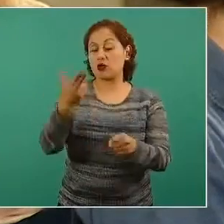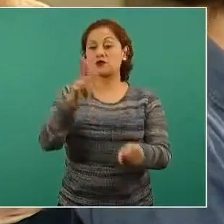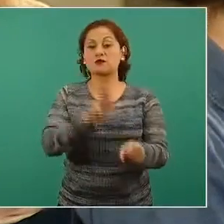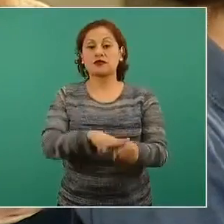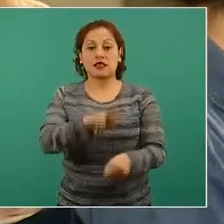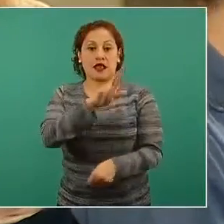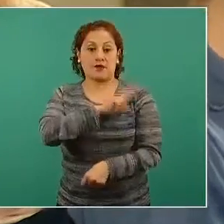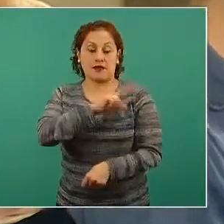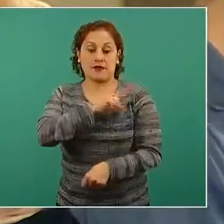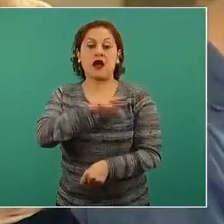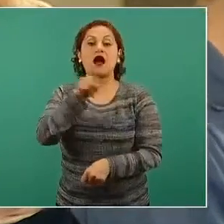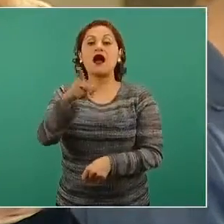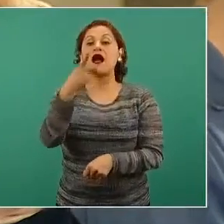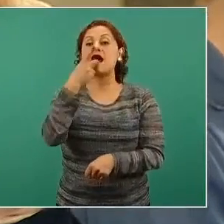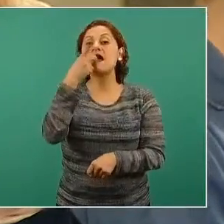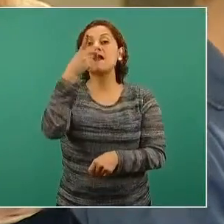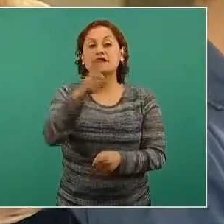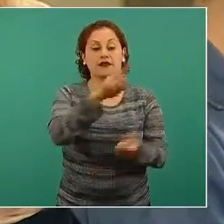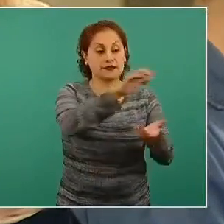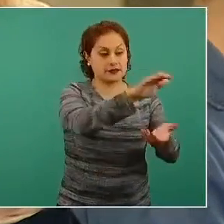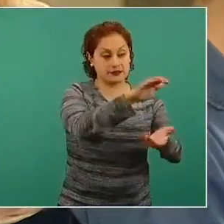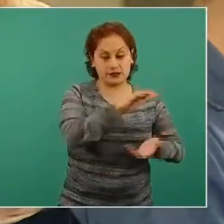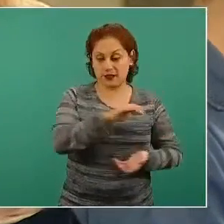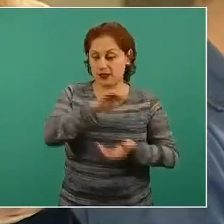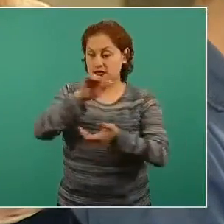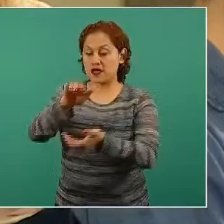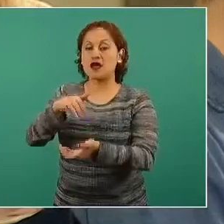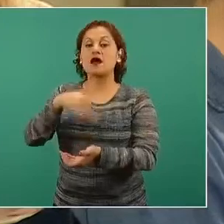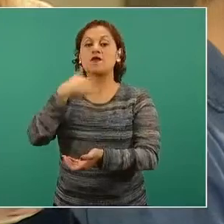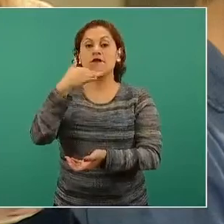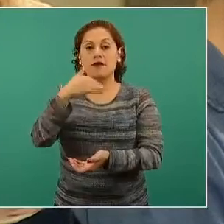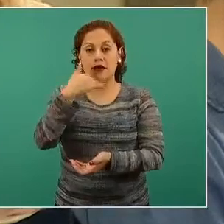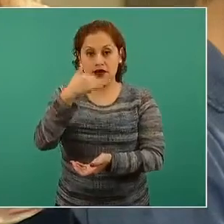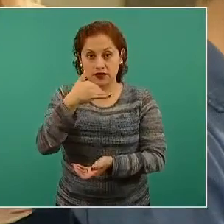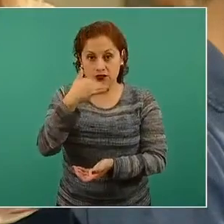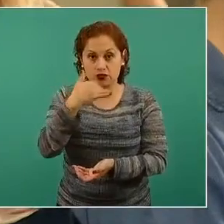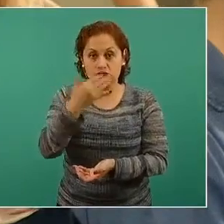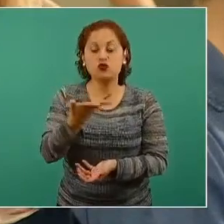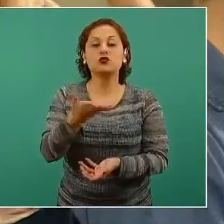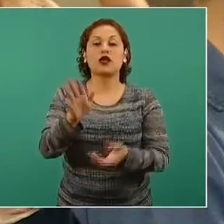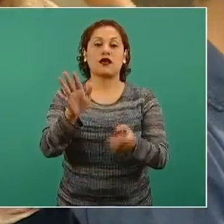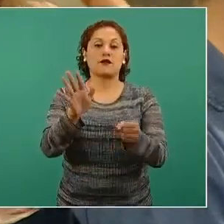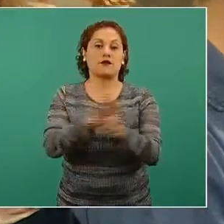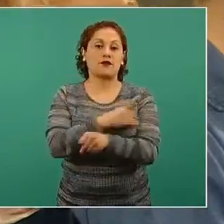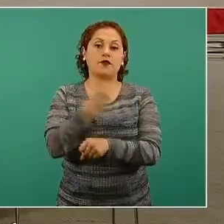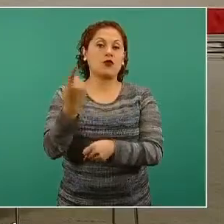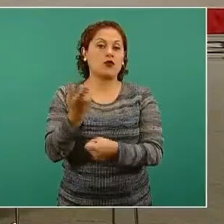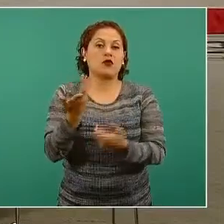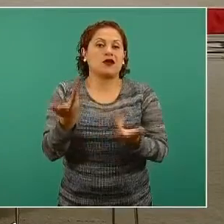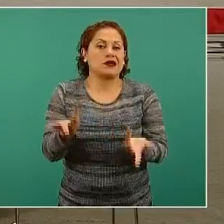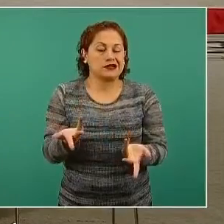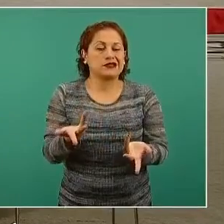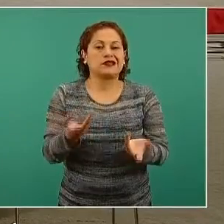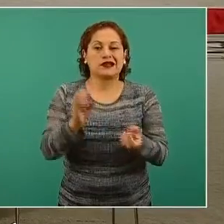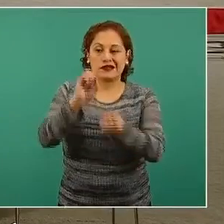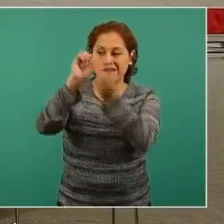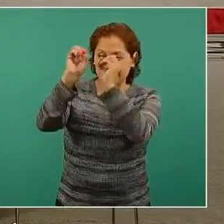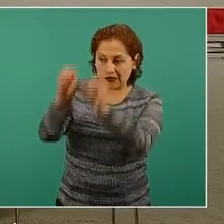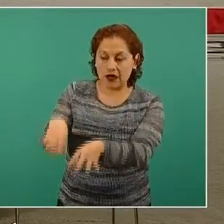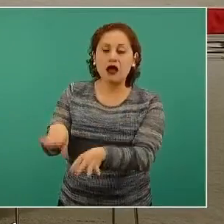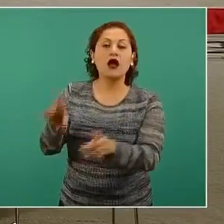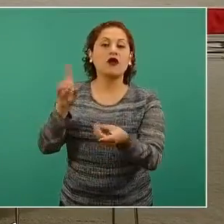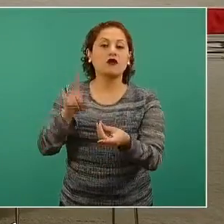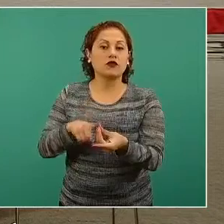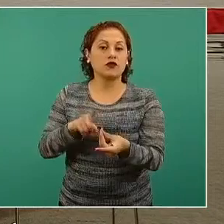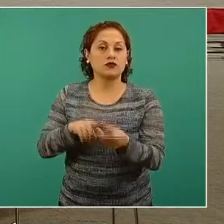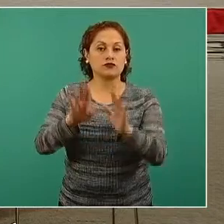este traslado que sigue generándose en estos inmuebles por el tema de la pandemia. Si tienen algún estatus